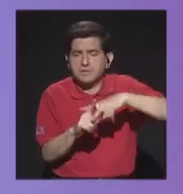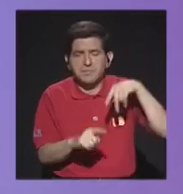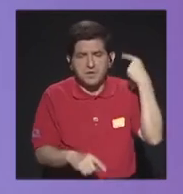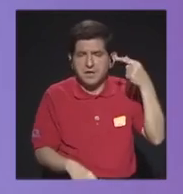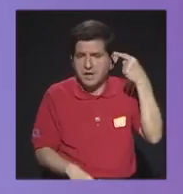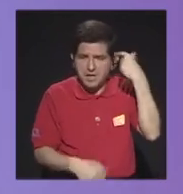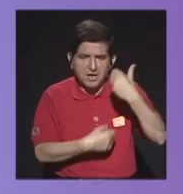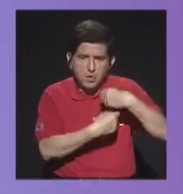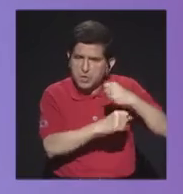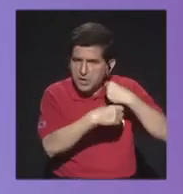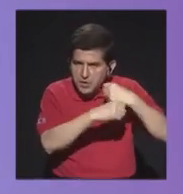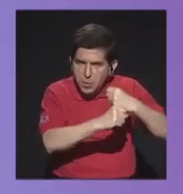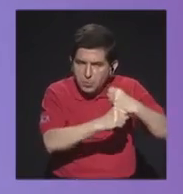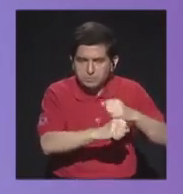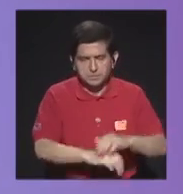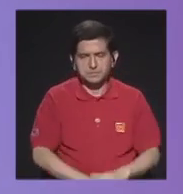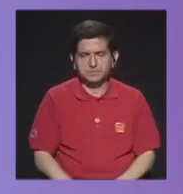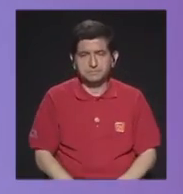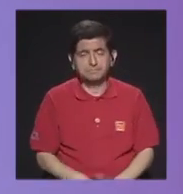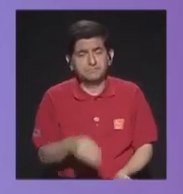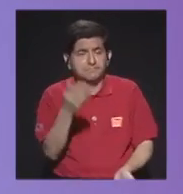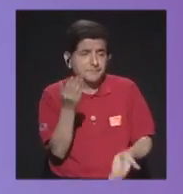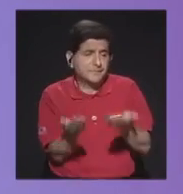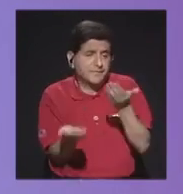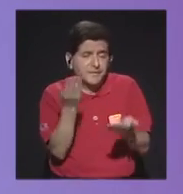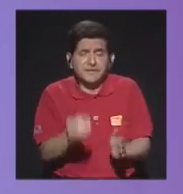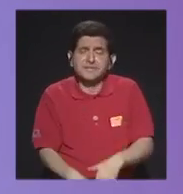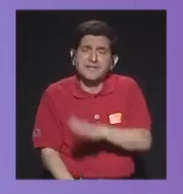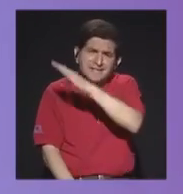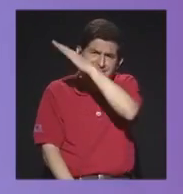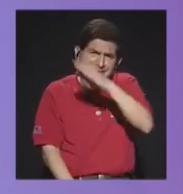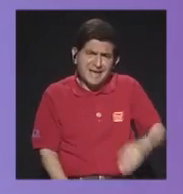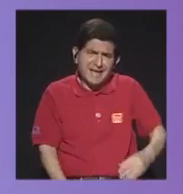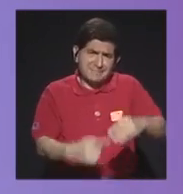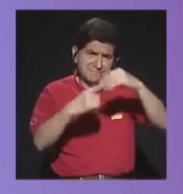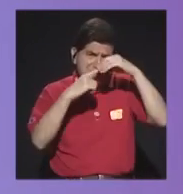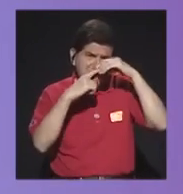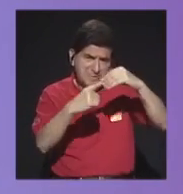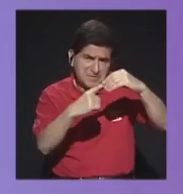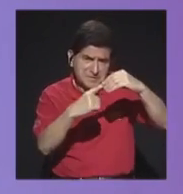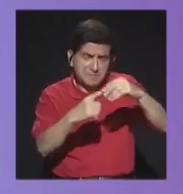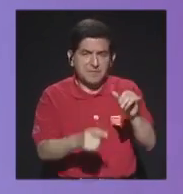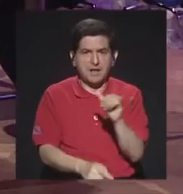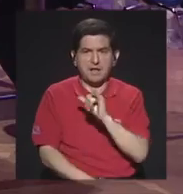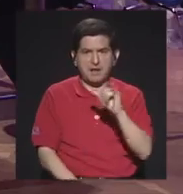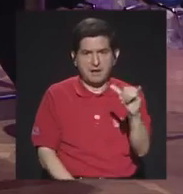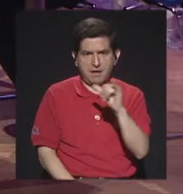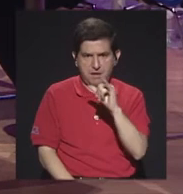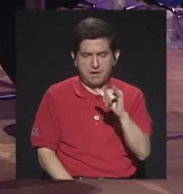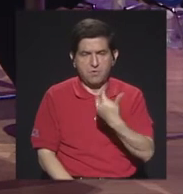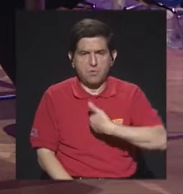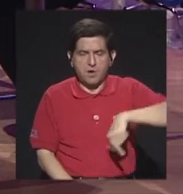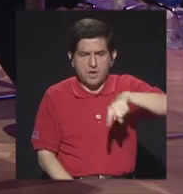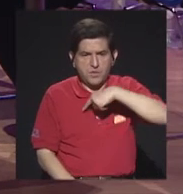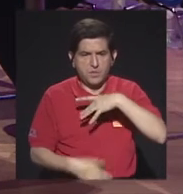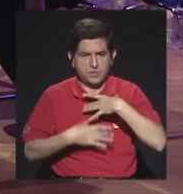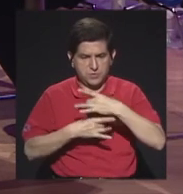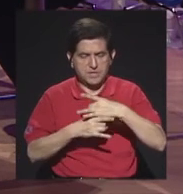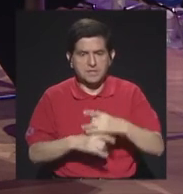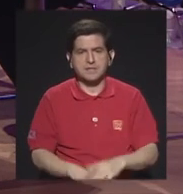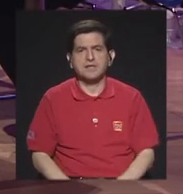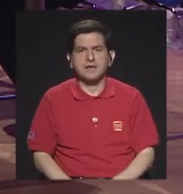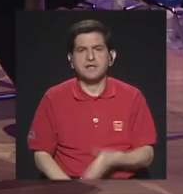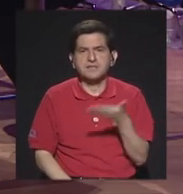gobiernos locales. Entonces, tal vez uno de los ejes prioritarios sería, al igual que también nos interesa mucho lo que es el